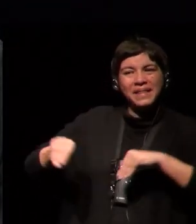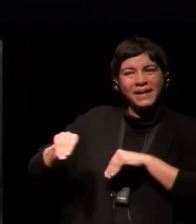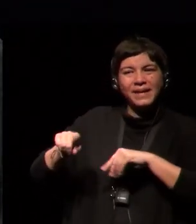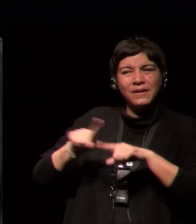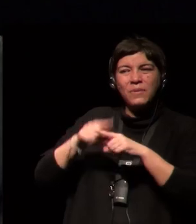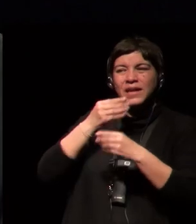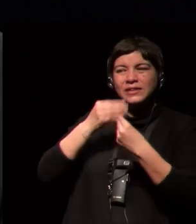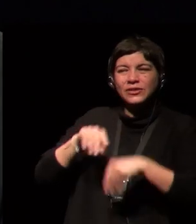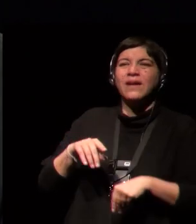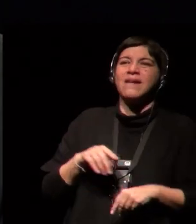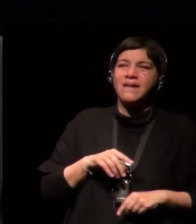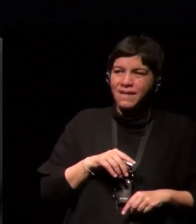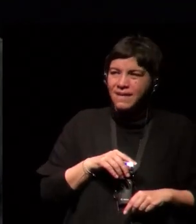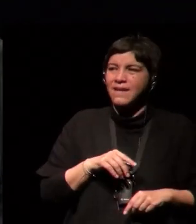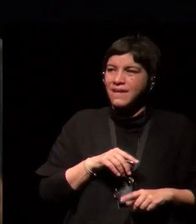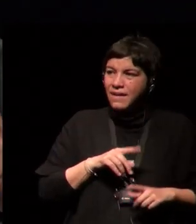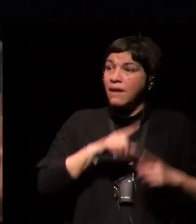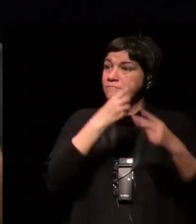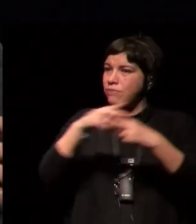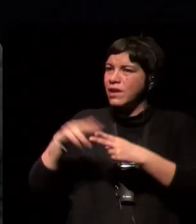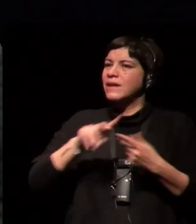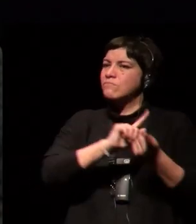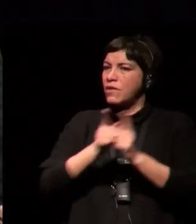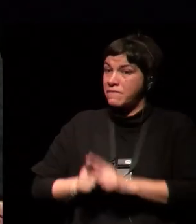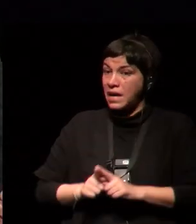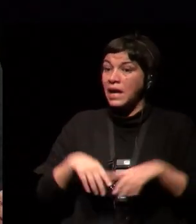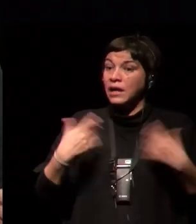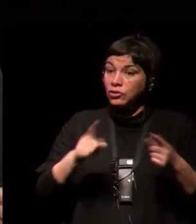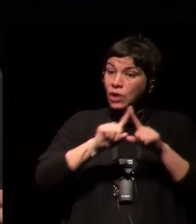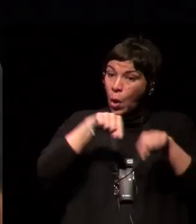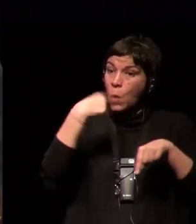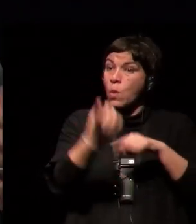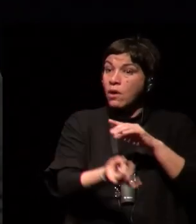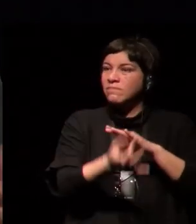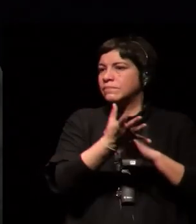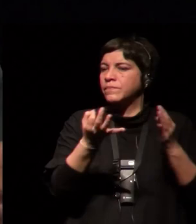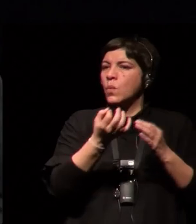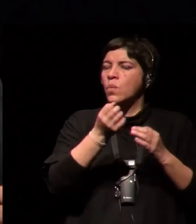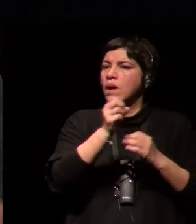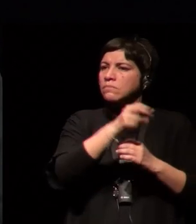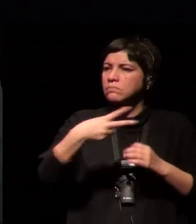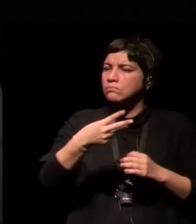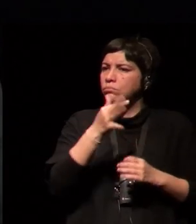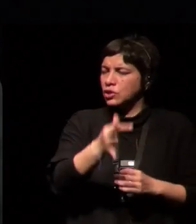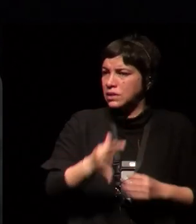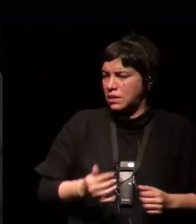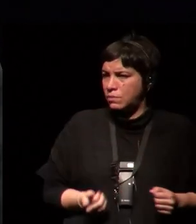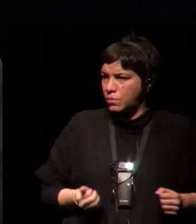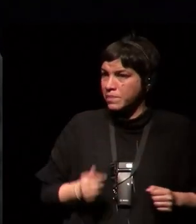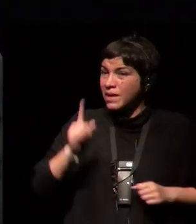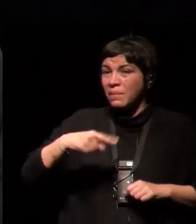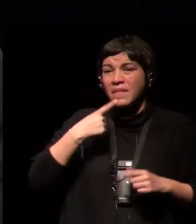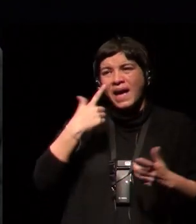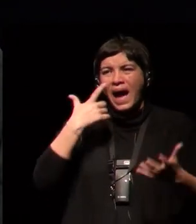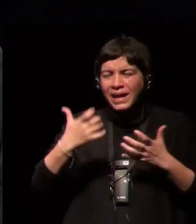es como uno empieza a tener buenos resultados. Hay otro ámbito, el arte tiene que ser virtuoso. Es controvertido decir esto en